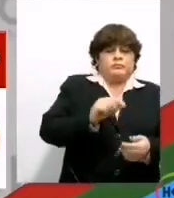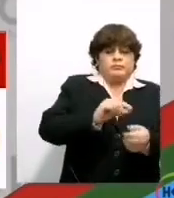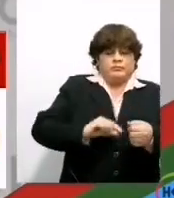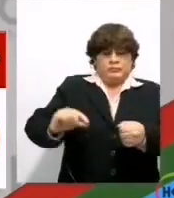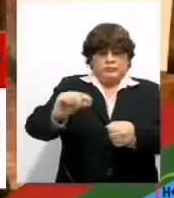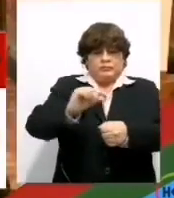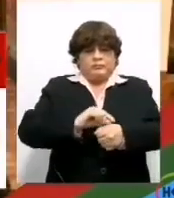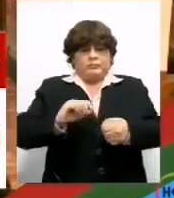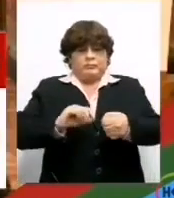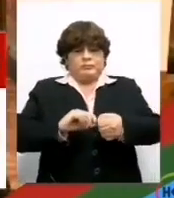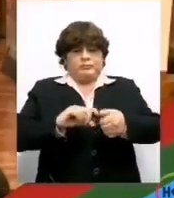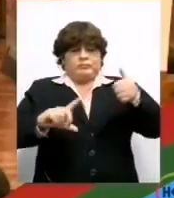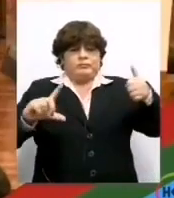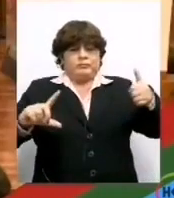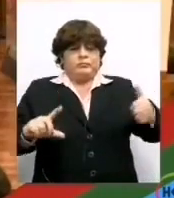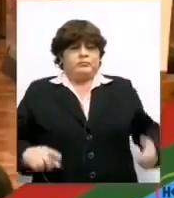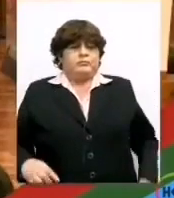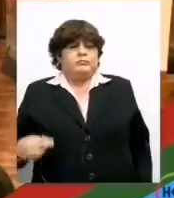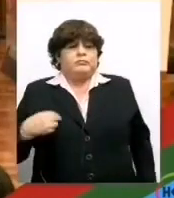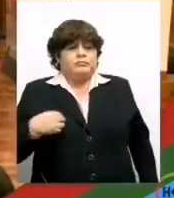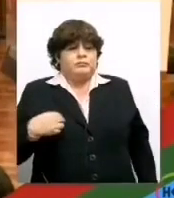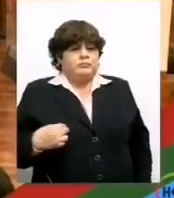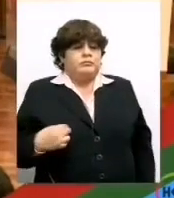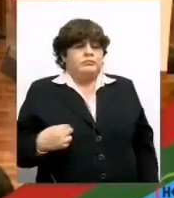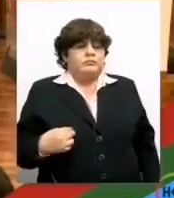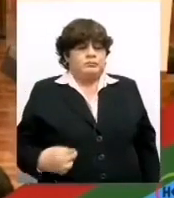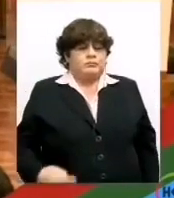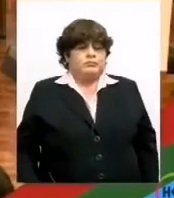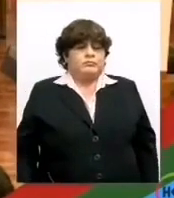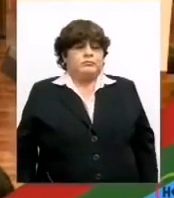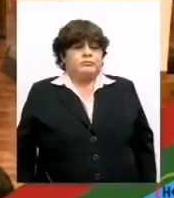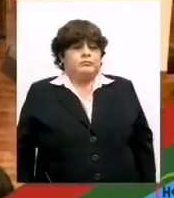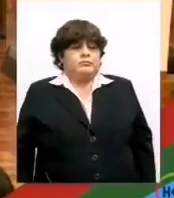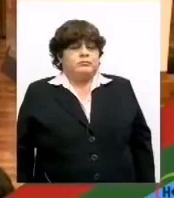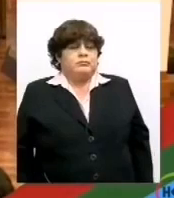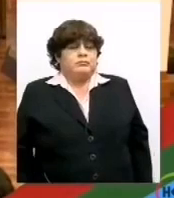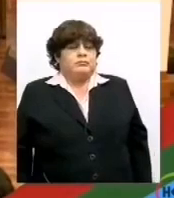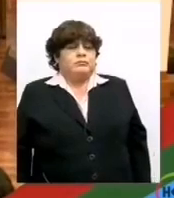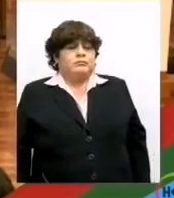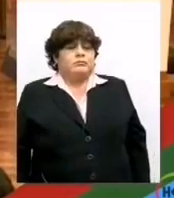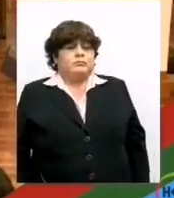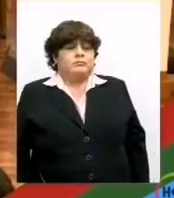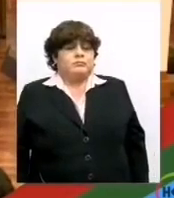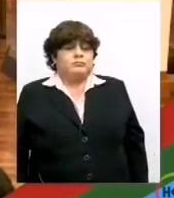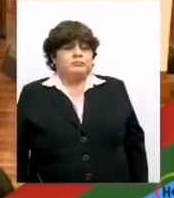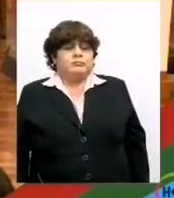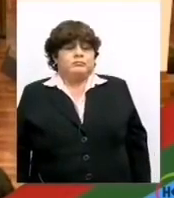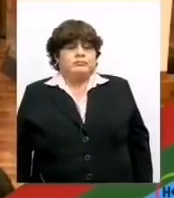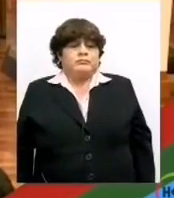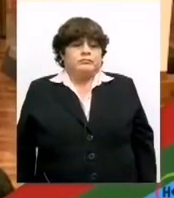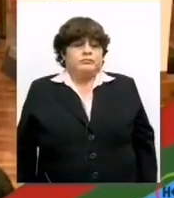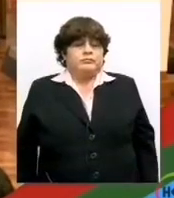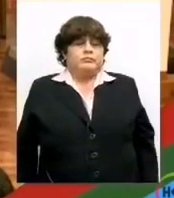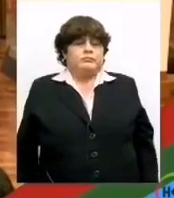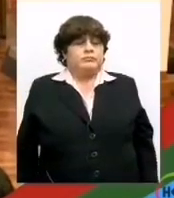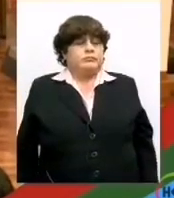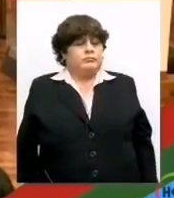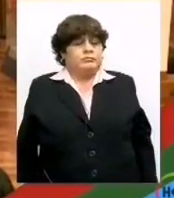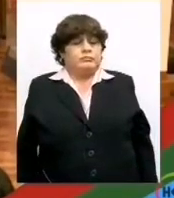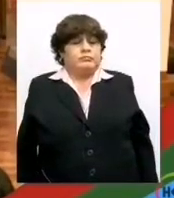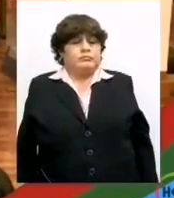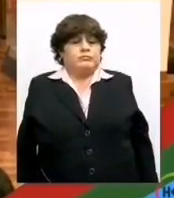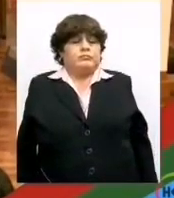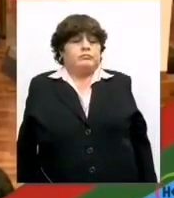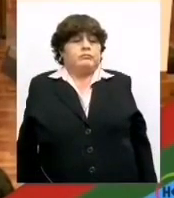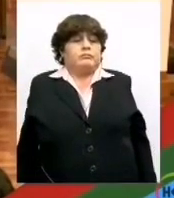regional muy bien Permíteme por favor para que se le abra su audio y estemos completamente bien tiene